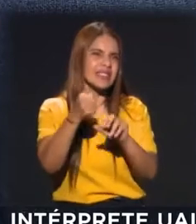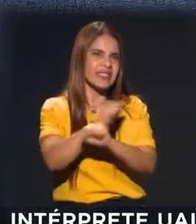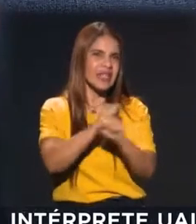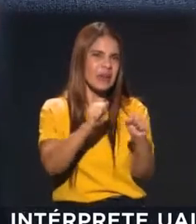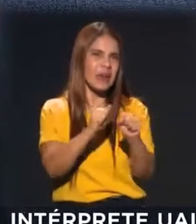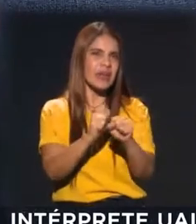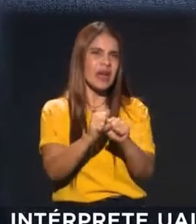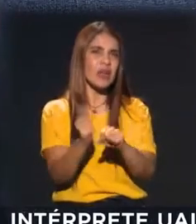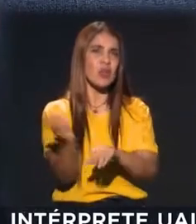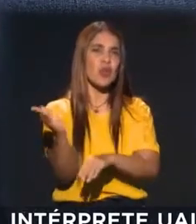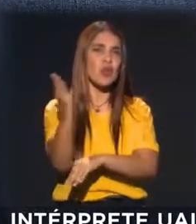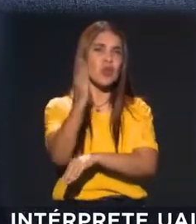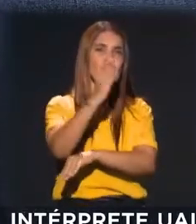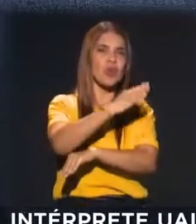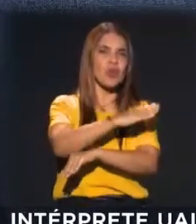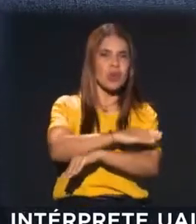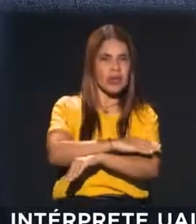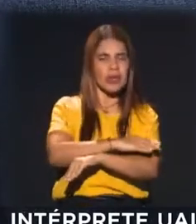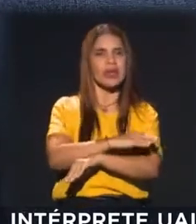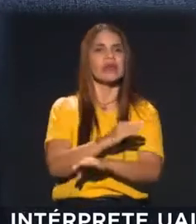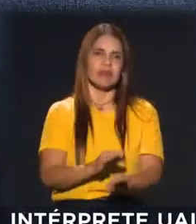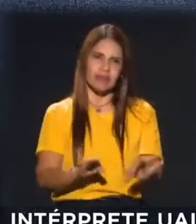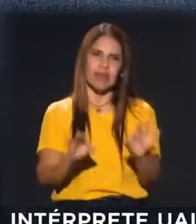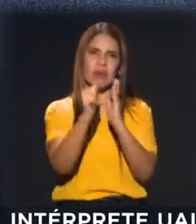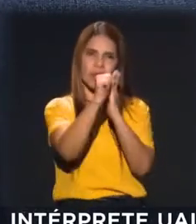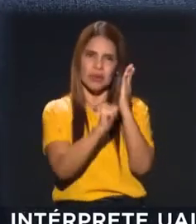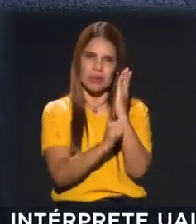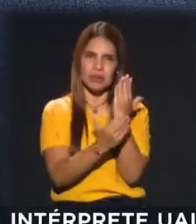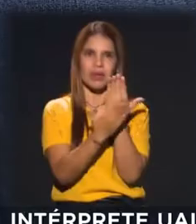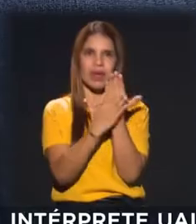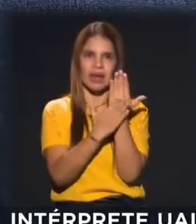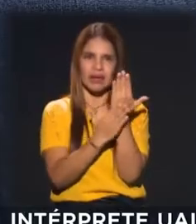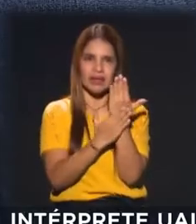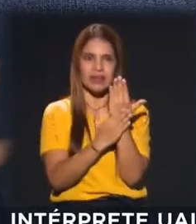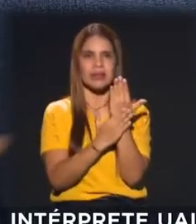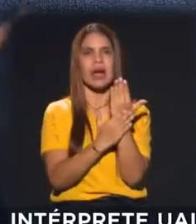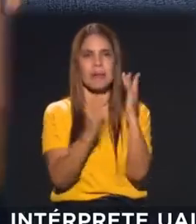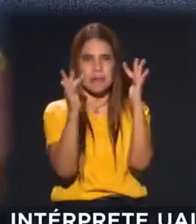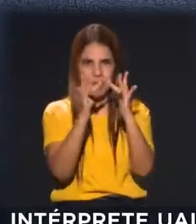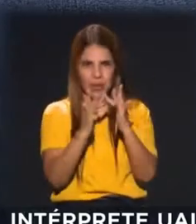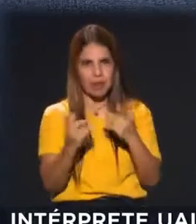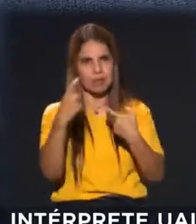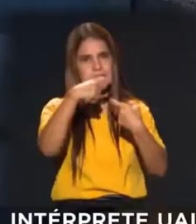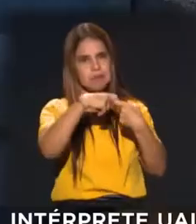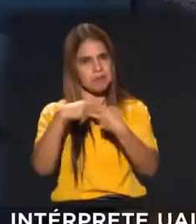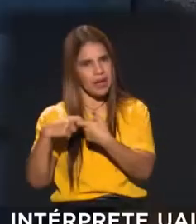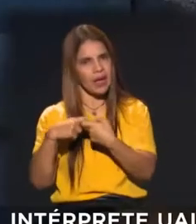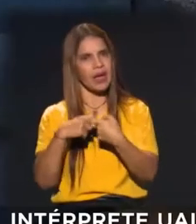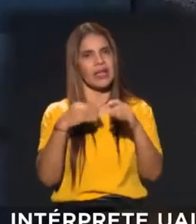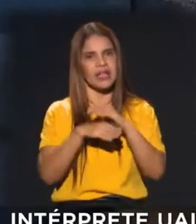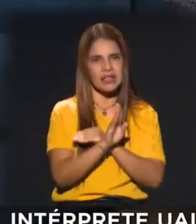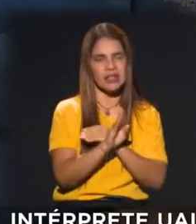y a lo largo del día. Entonces, según la programación que ustedes encuentran en esa página que les dije, se pueden conectar y escuchar los talleres,